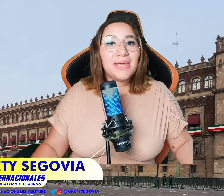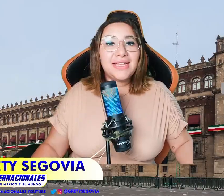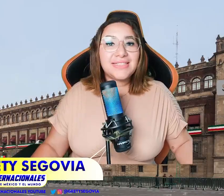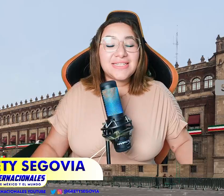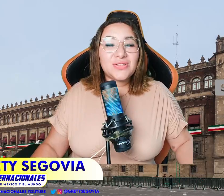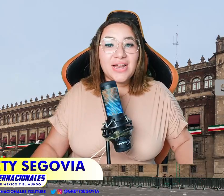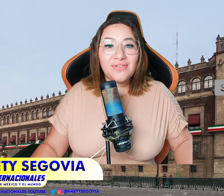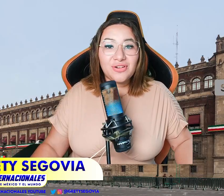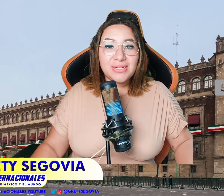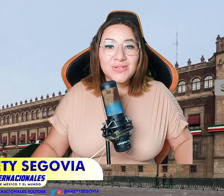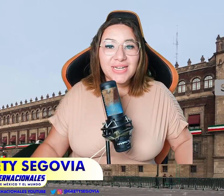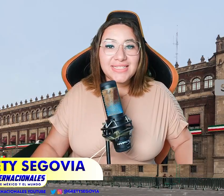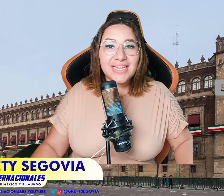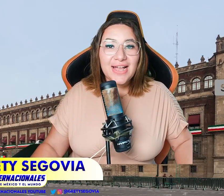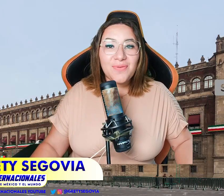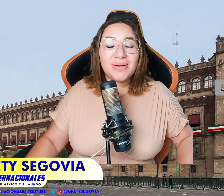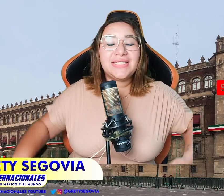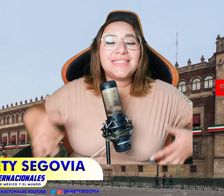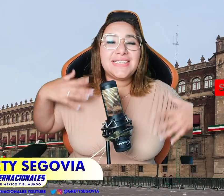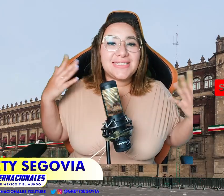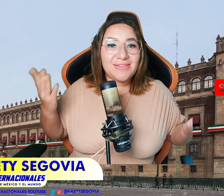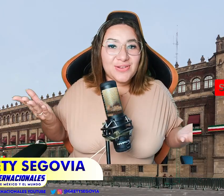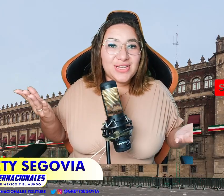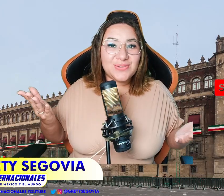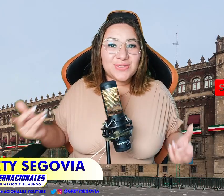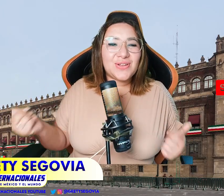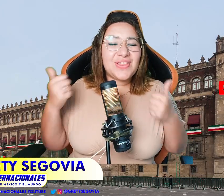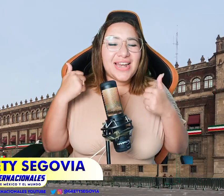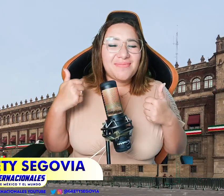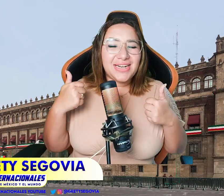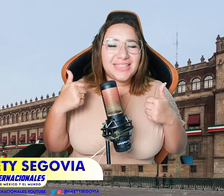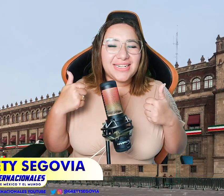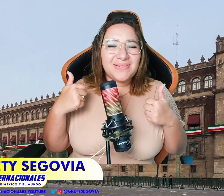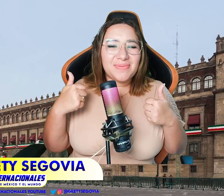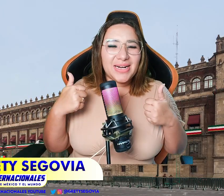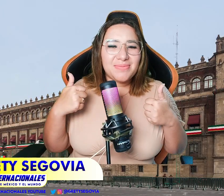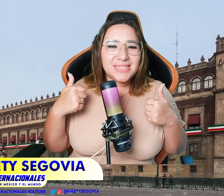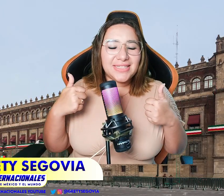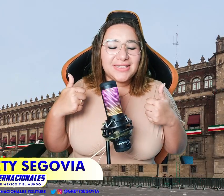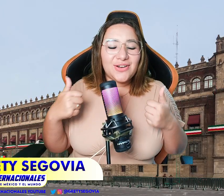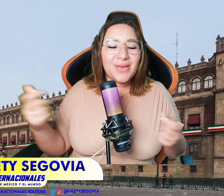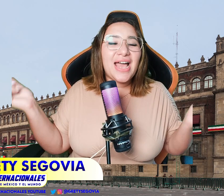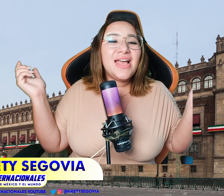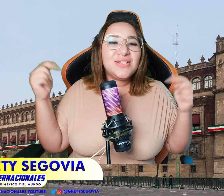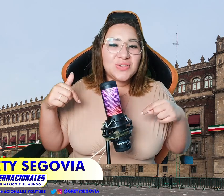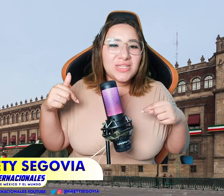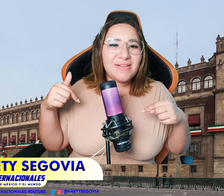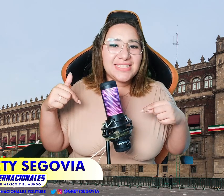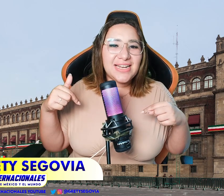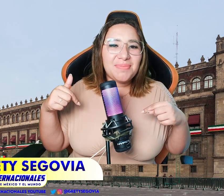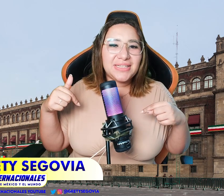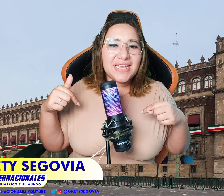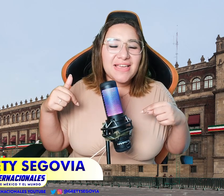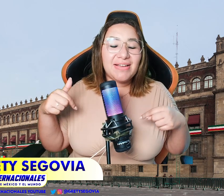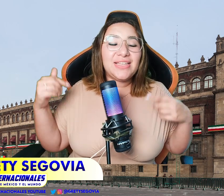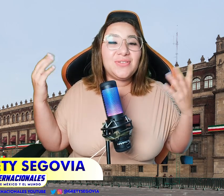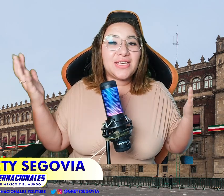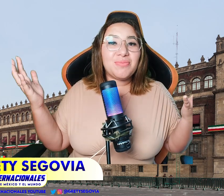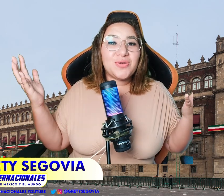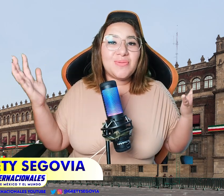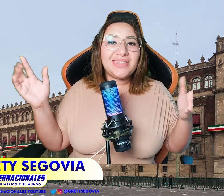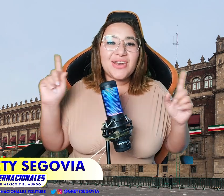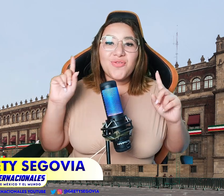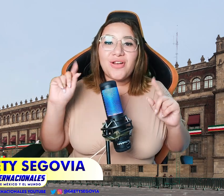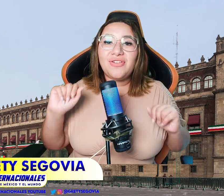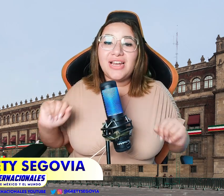mi gente esto es toda la información que les quería compartir si este vídeo les gustó del lehman y está arriba para que más gente lo vea suscriban se en la parte de abajo y